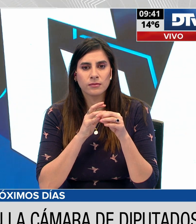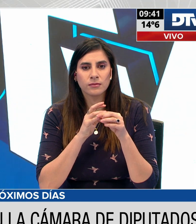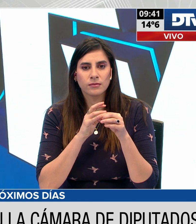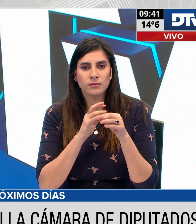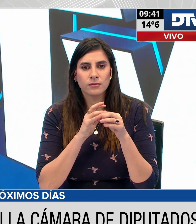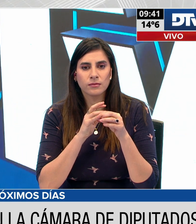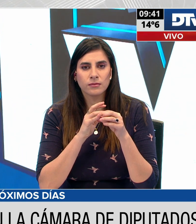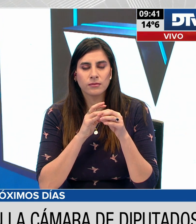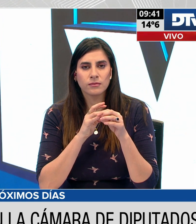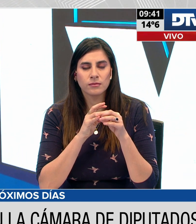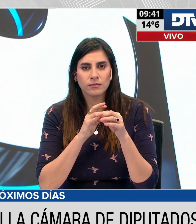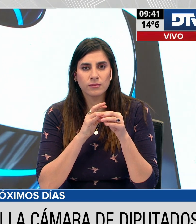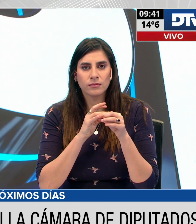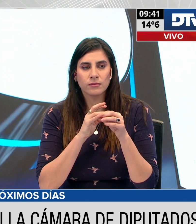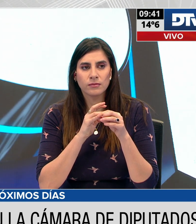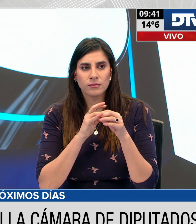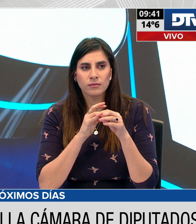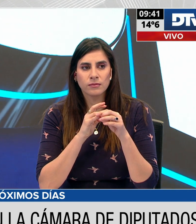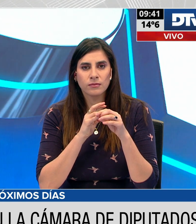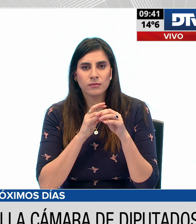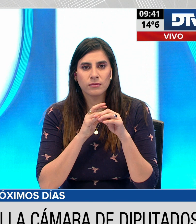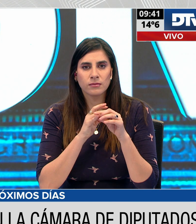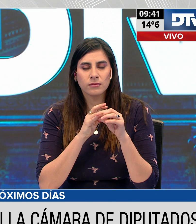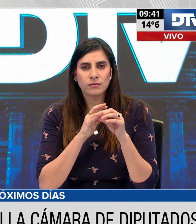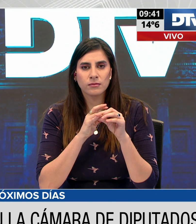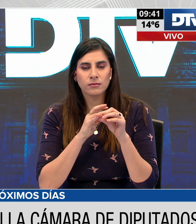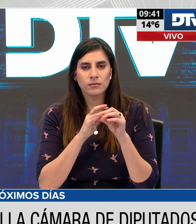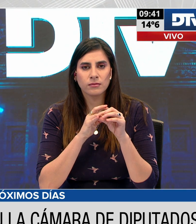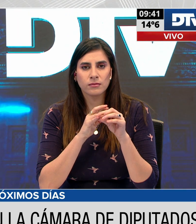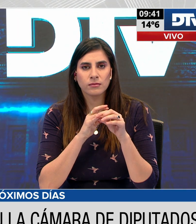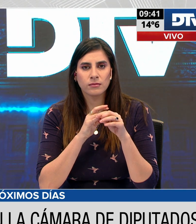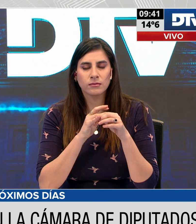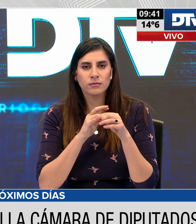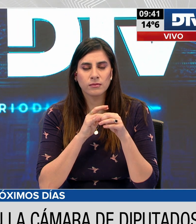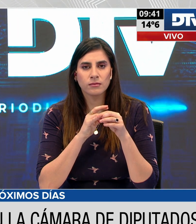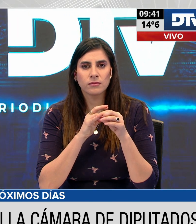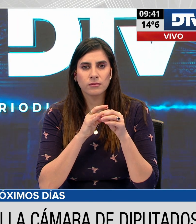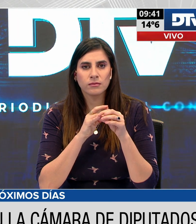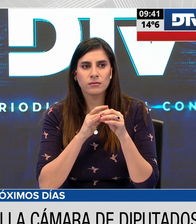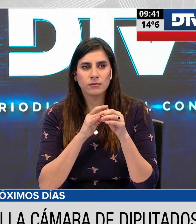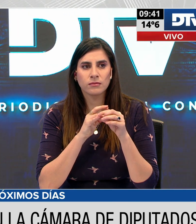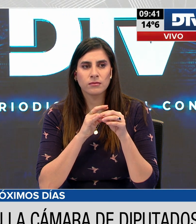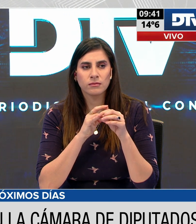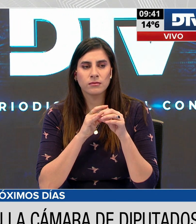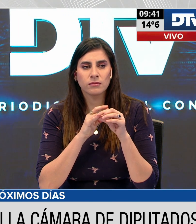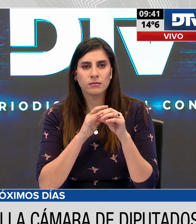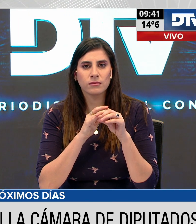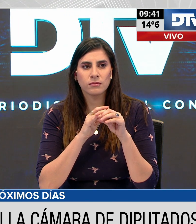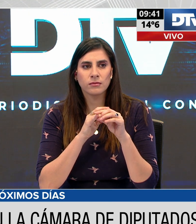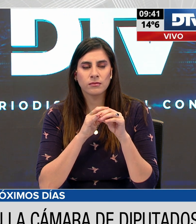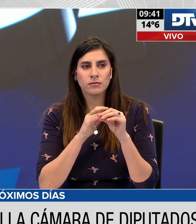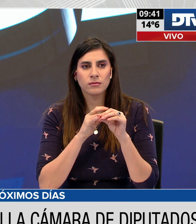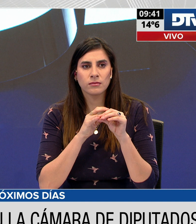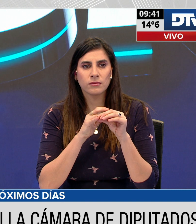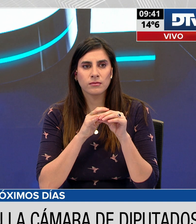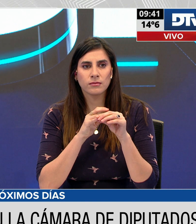cual al oficialismo le iban a faltar legisladores, porque están en medio de la campaña, para poder llegar al recinto.